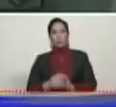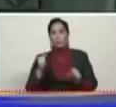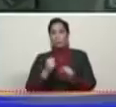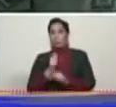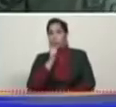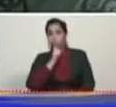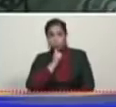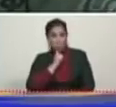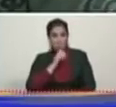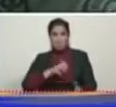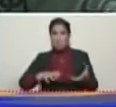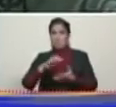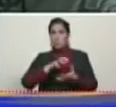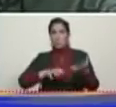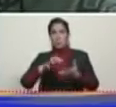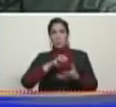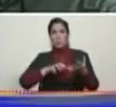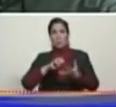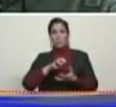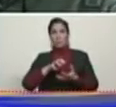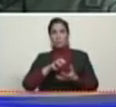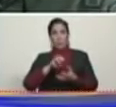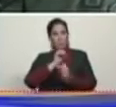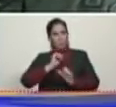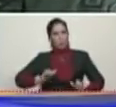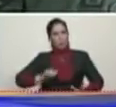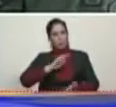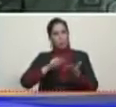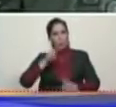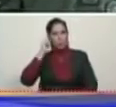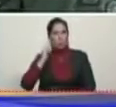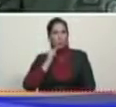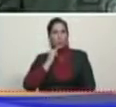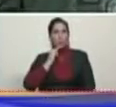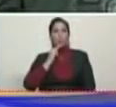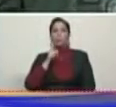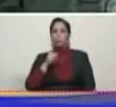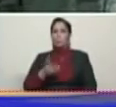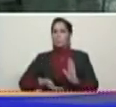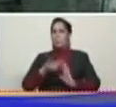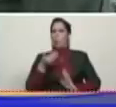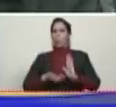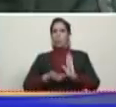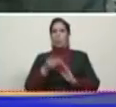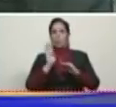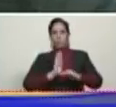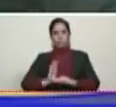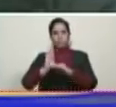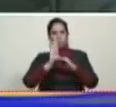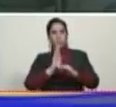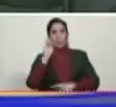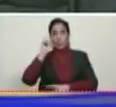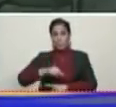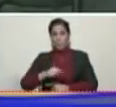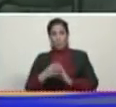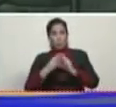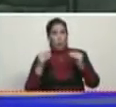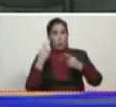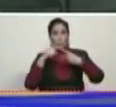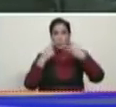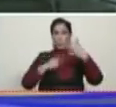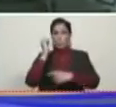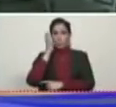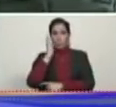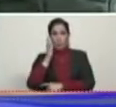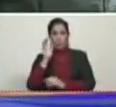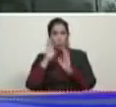tipo de problema y bueno, por supuesto que la Fuerza Armada allí jugó un papel sumamente importante. Y además todos los demás actos constitucionales,